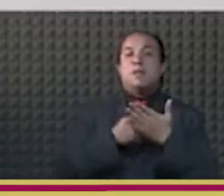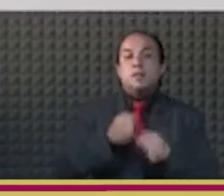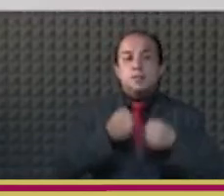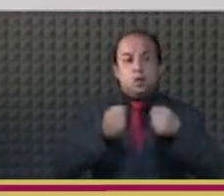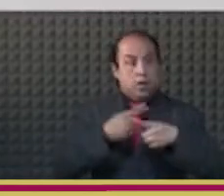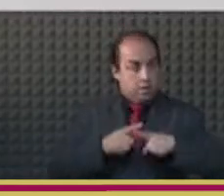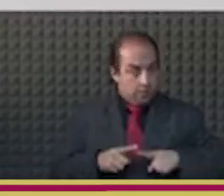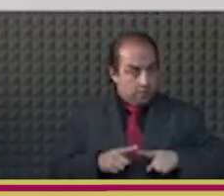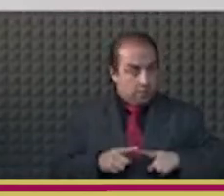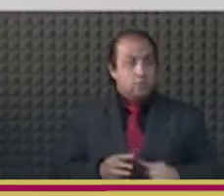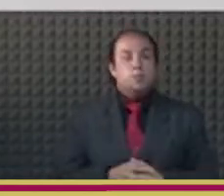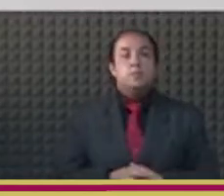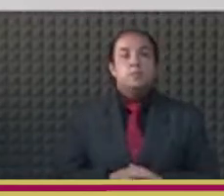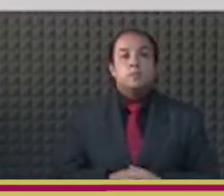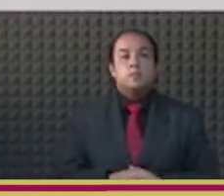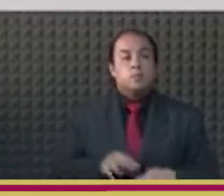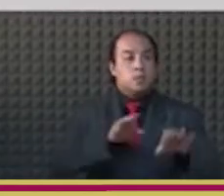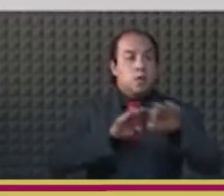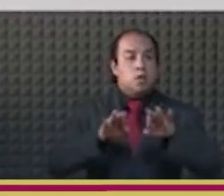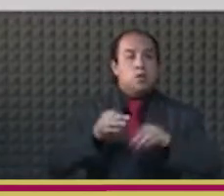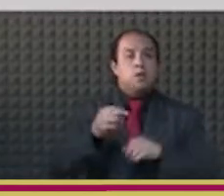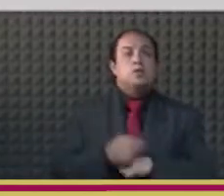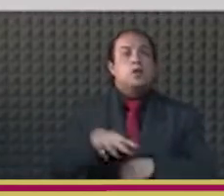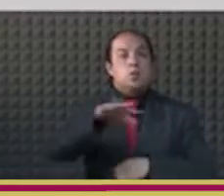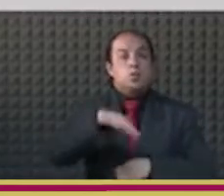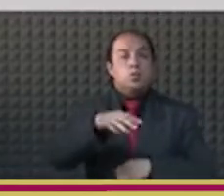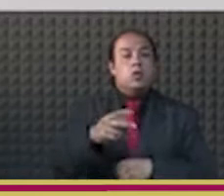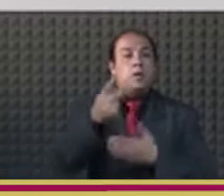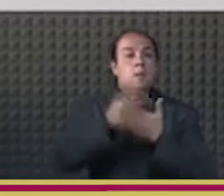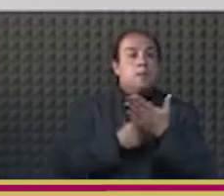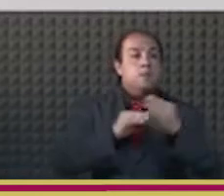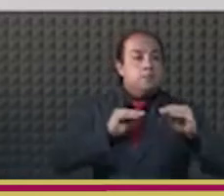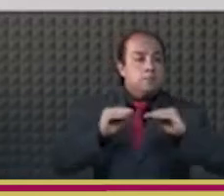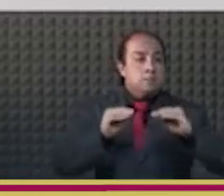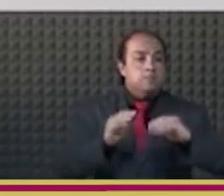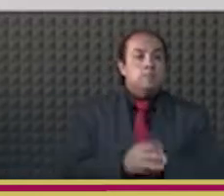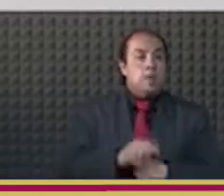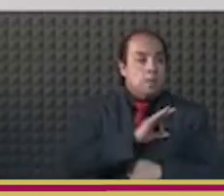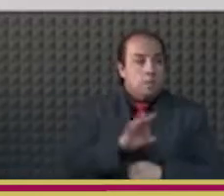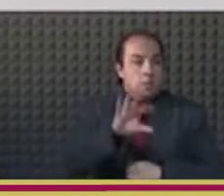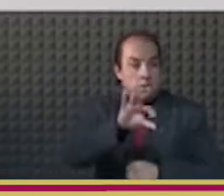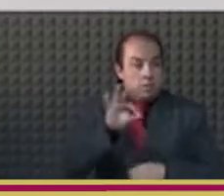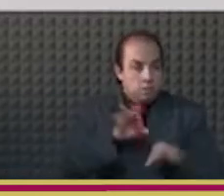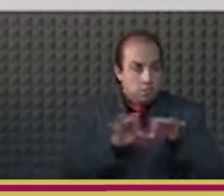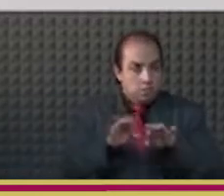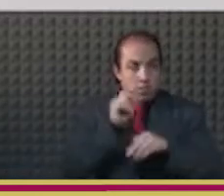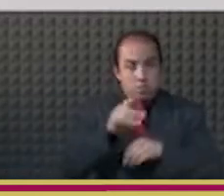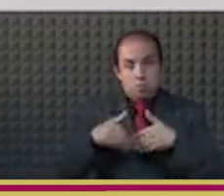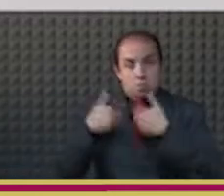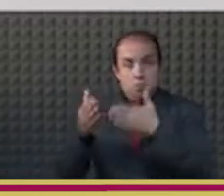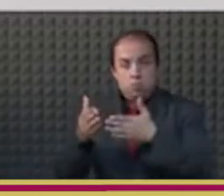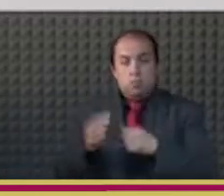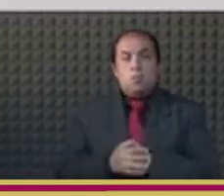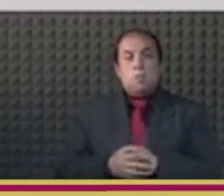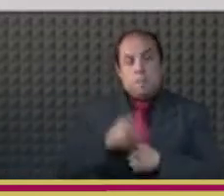los diversos trabajadores que buscan a través de este esquema de movilidad la posibilidad de encontrar un trabajo también fuera de